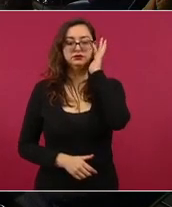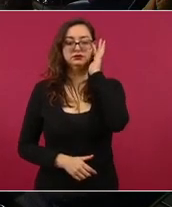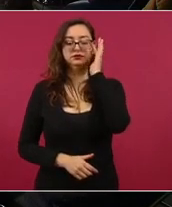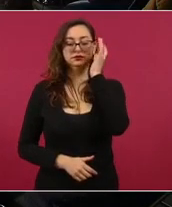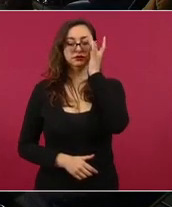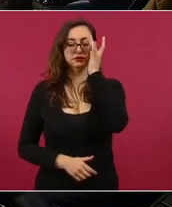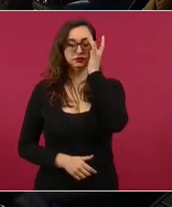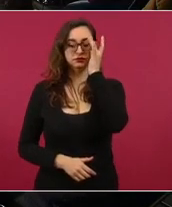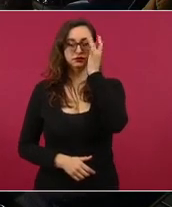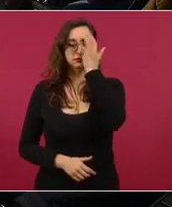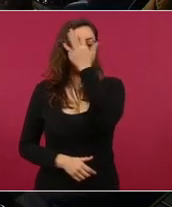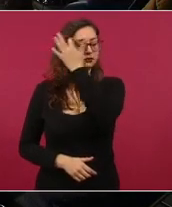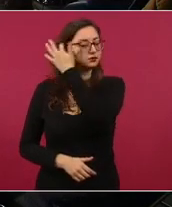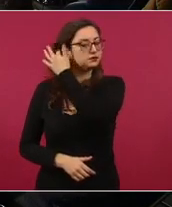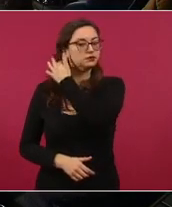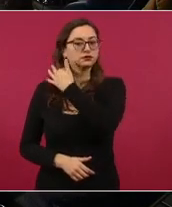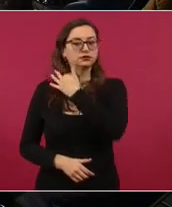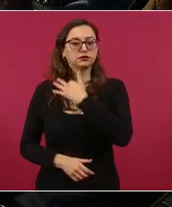Permiso.